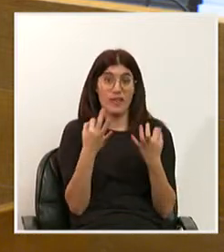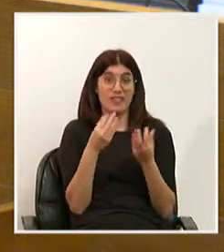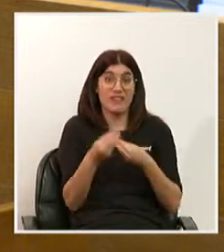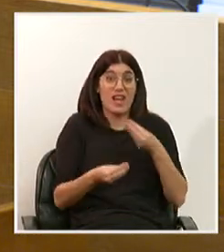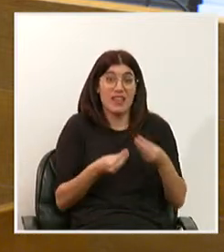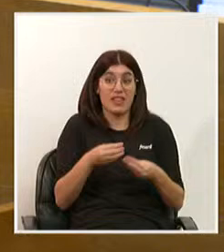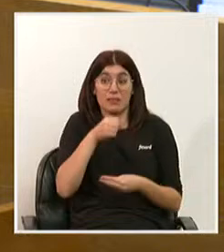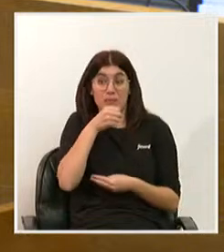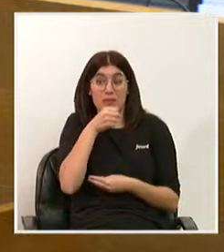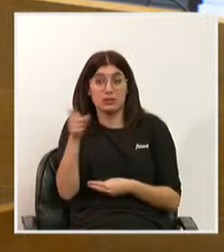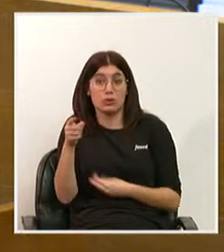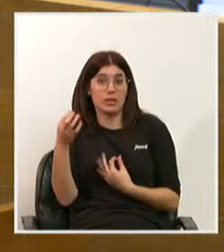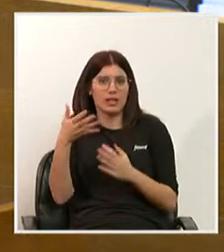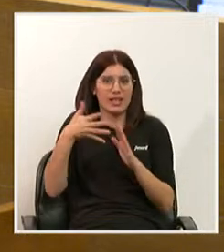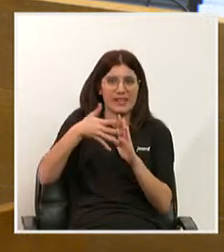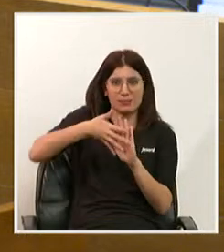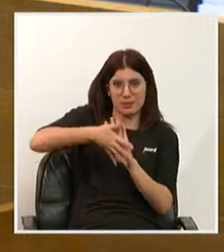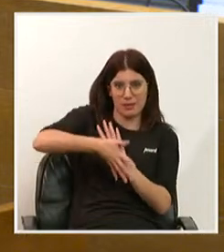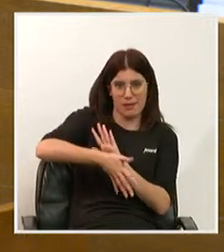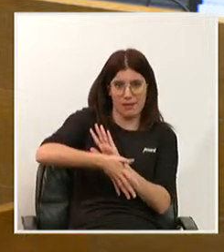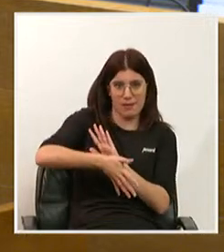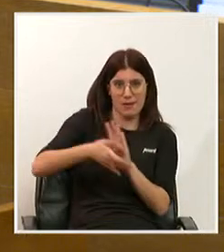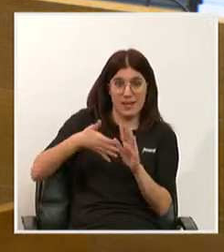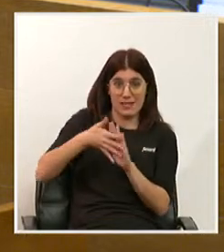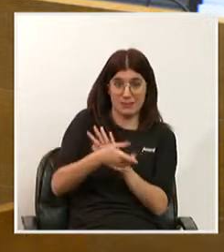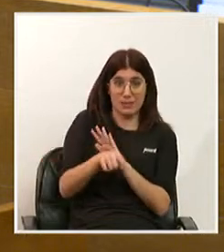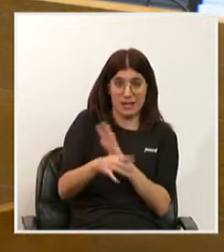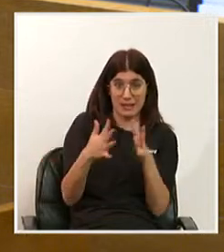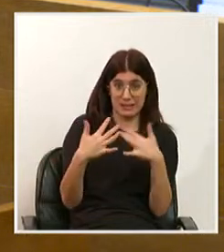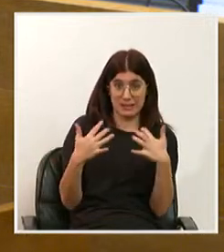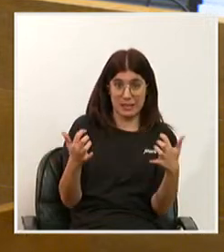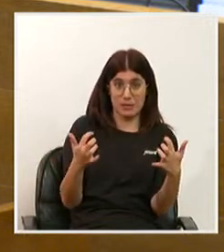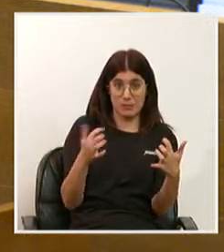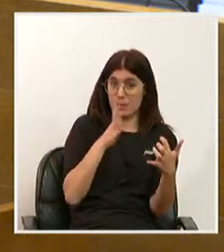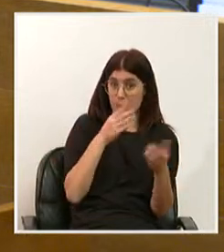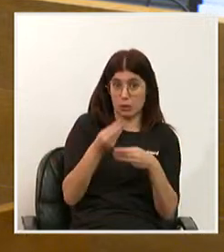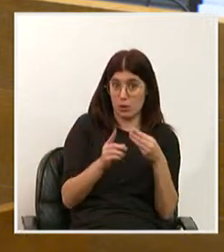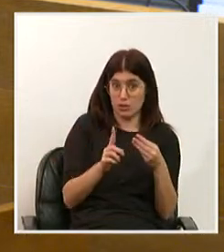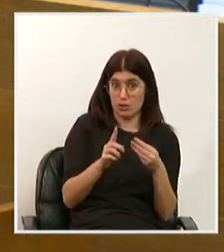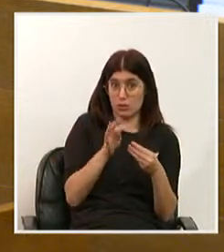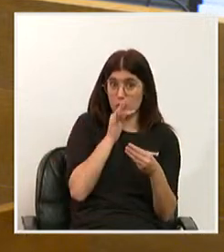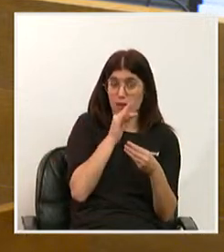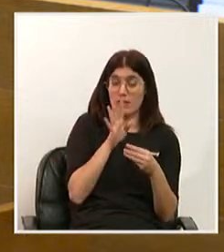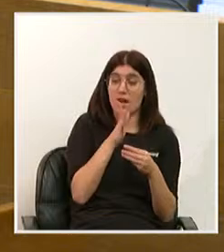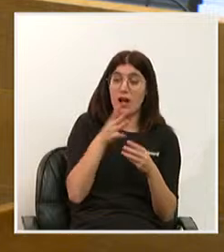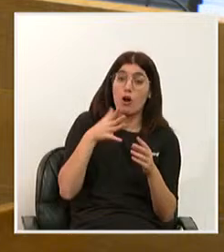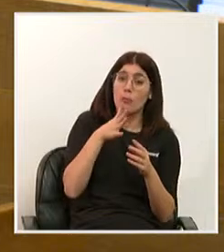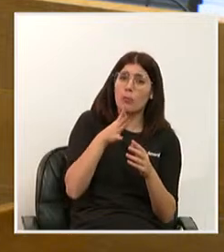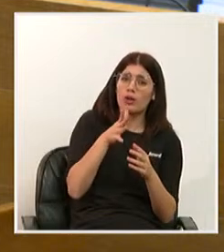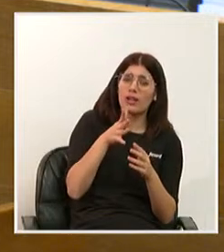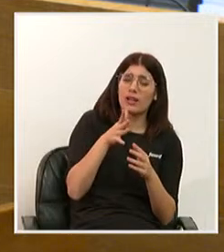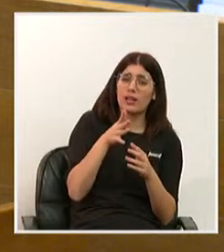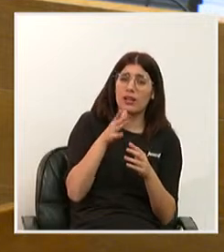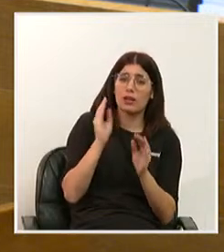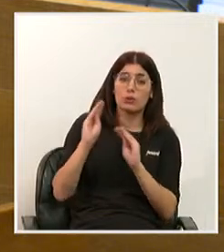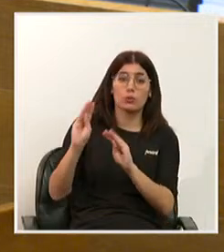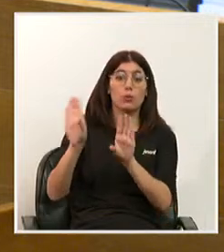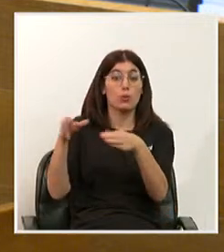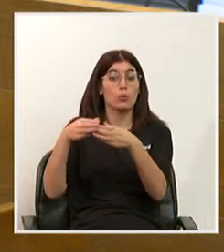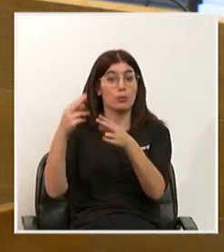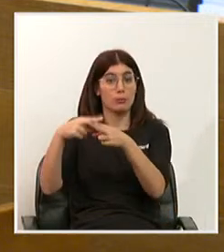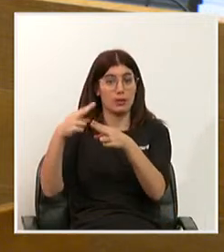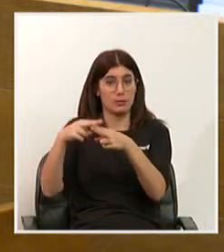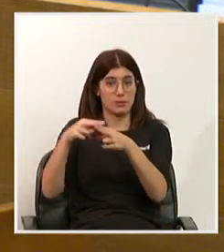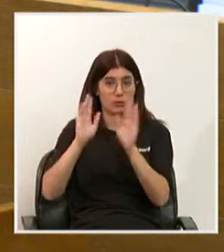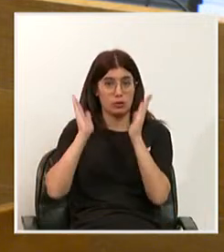socialista pues es explicar en esta cámara Porque no lo ha hecho el por qu que desde su grupo parlamentario en el